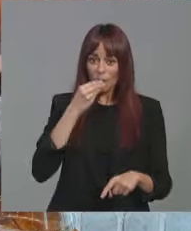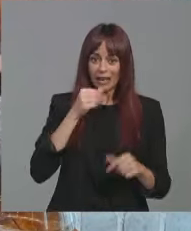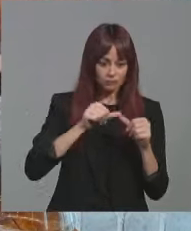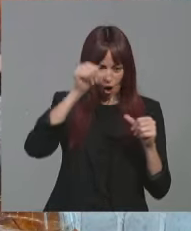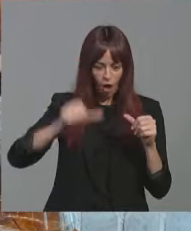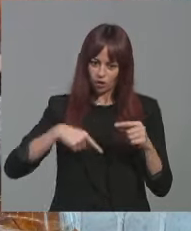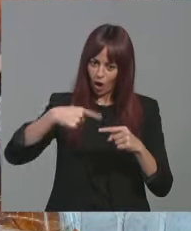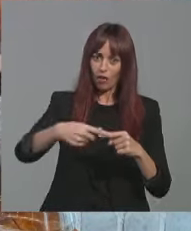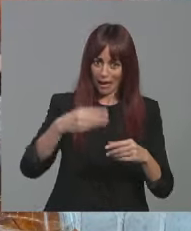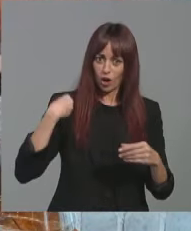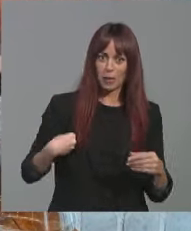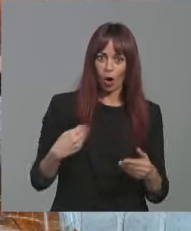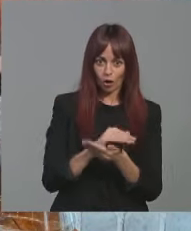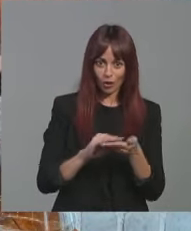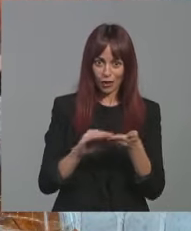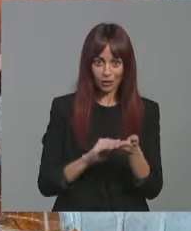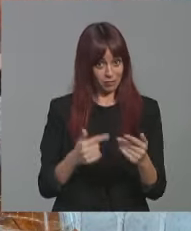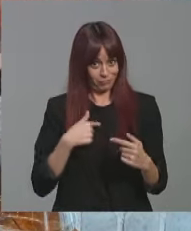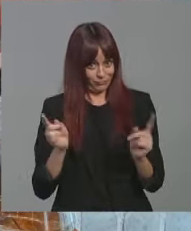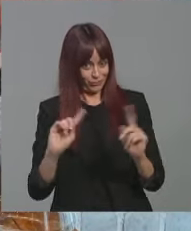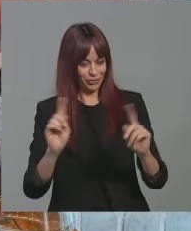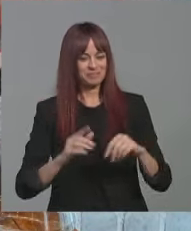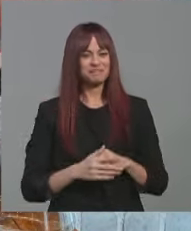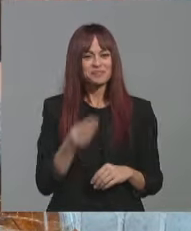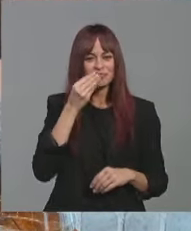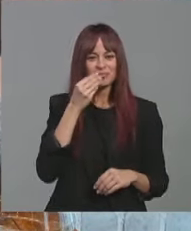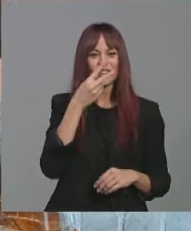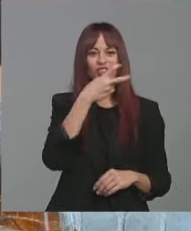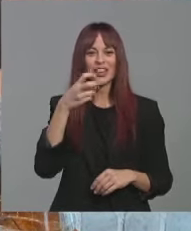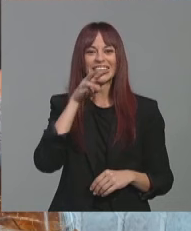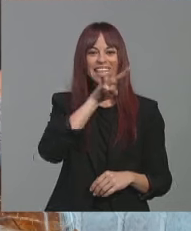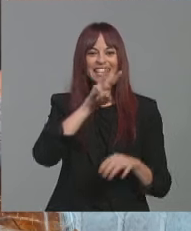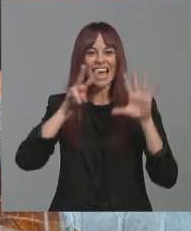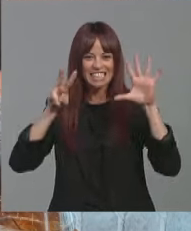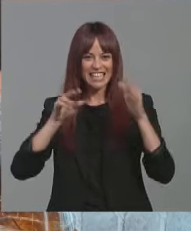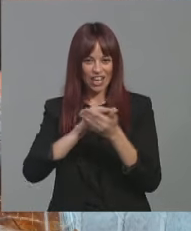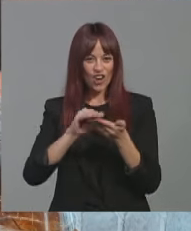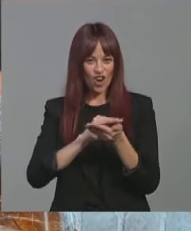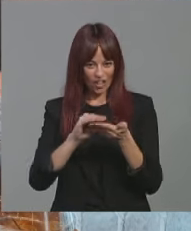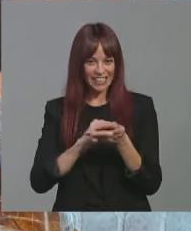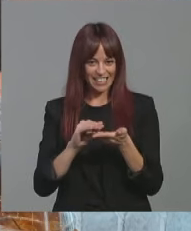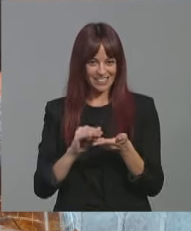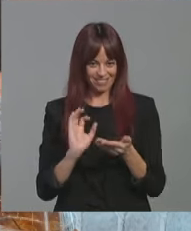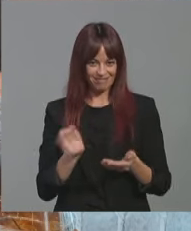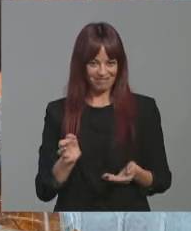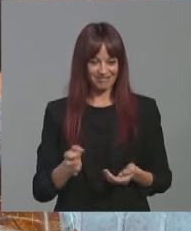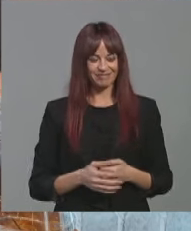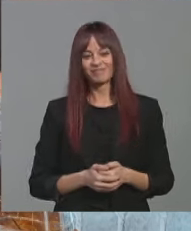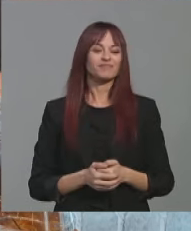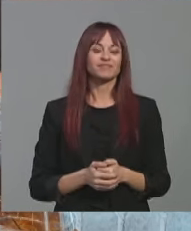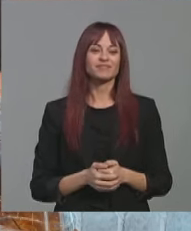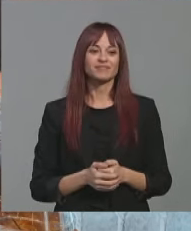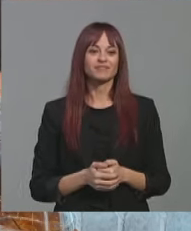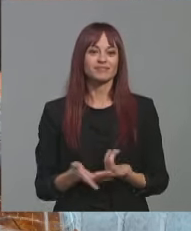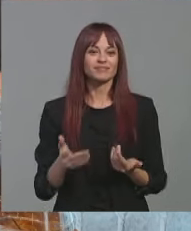porque yo al menos no comiste 237 croquetas al menos sería me imagino no